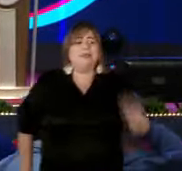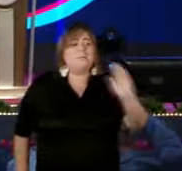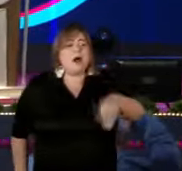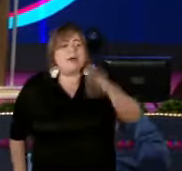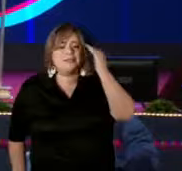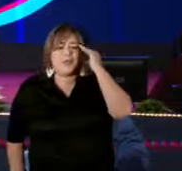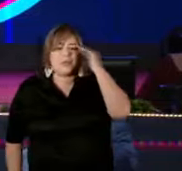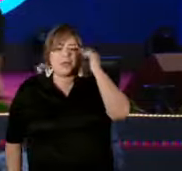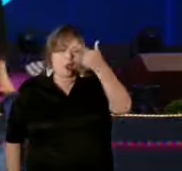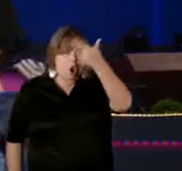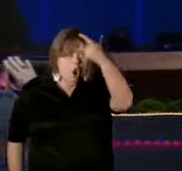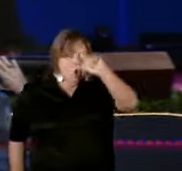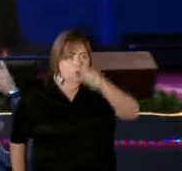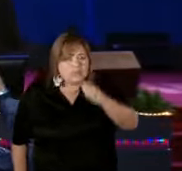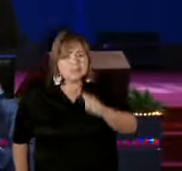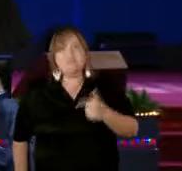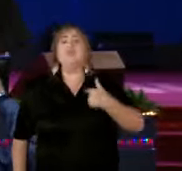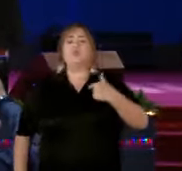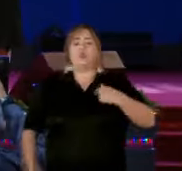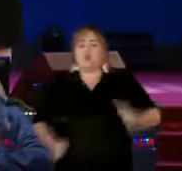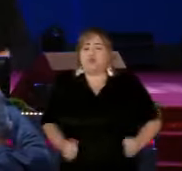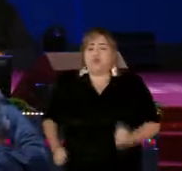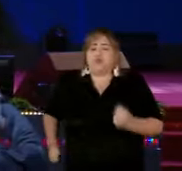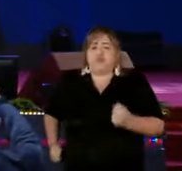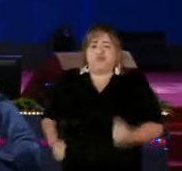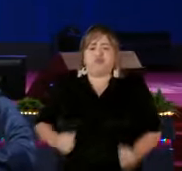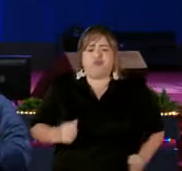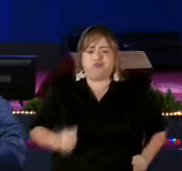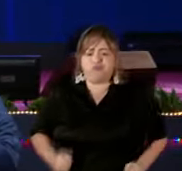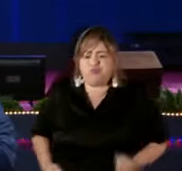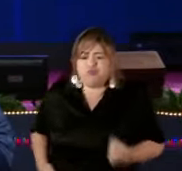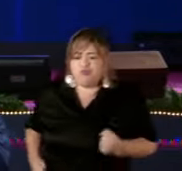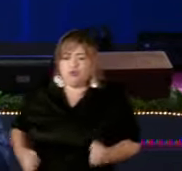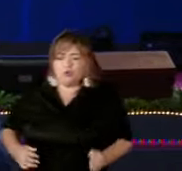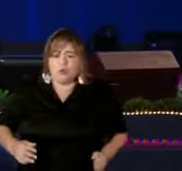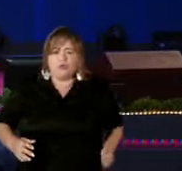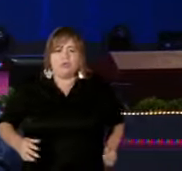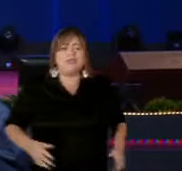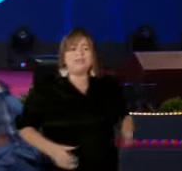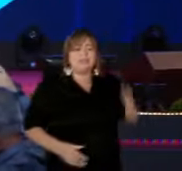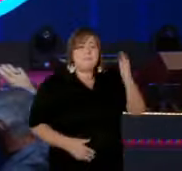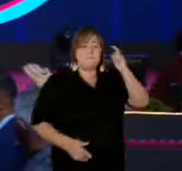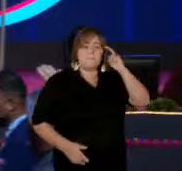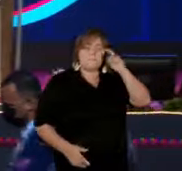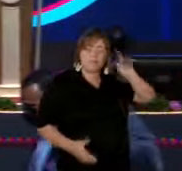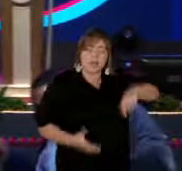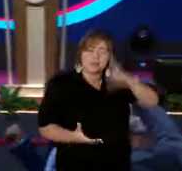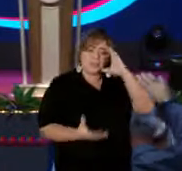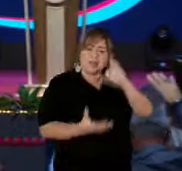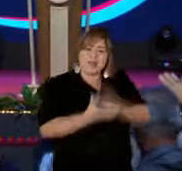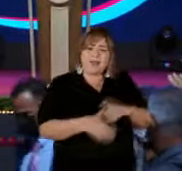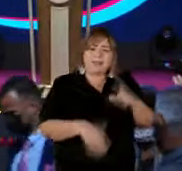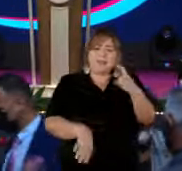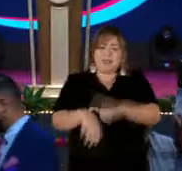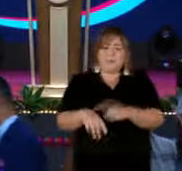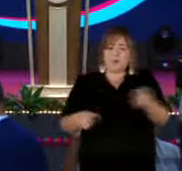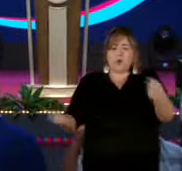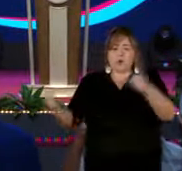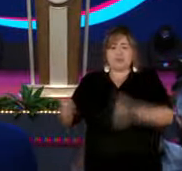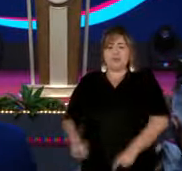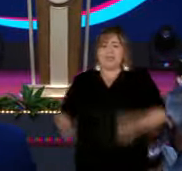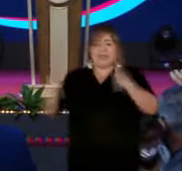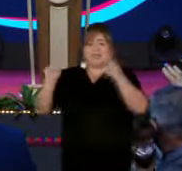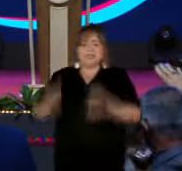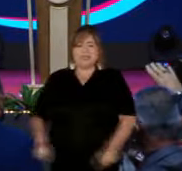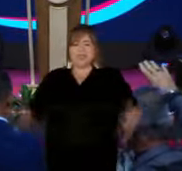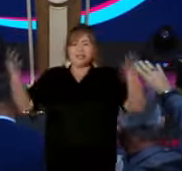Lucy, lo vas a atravesar, lo vas a atravesar. Alguien tiene que creer lo que está pasando en este momento. ¡Se acabó!